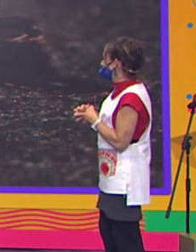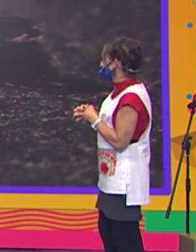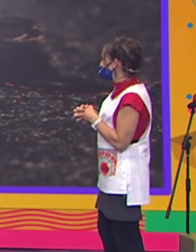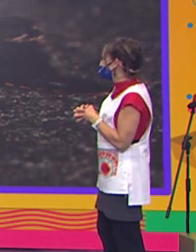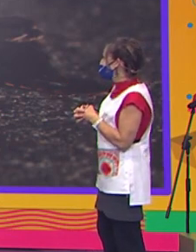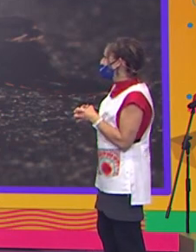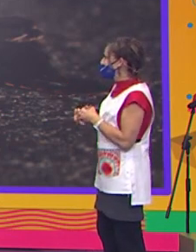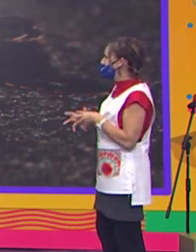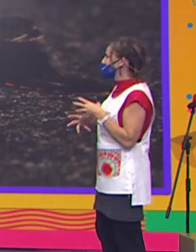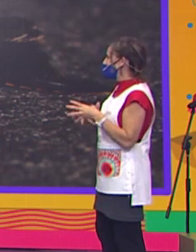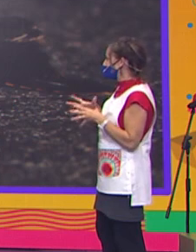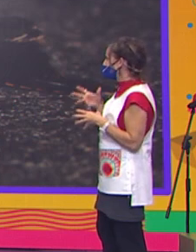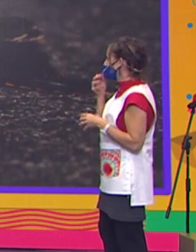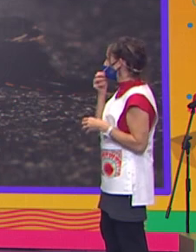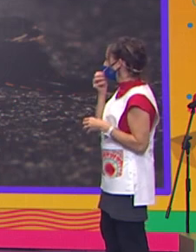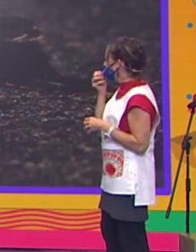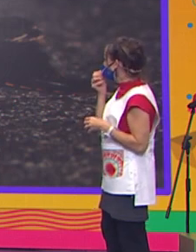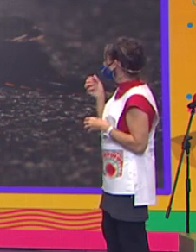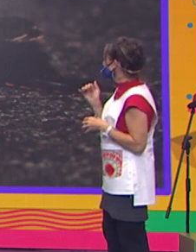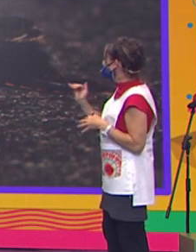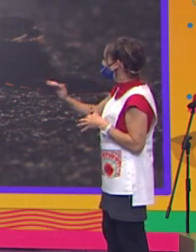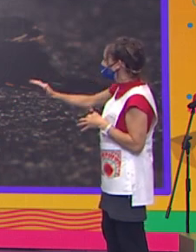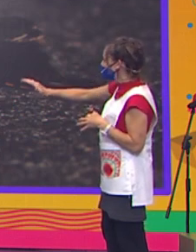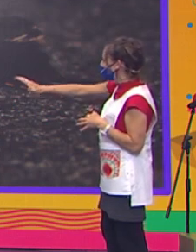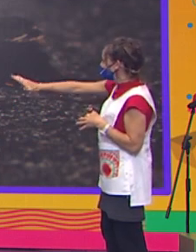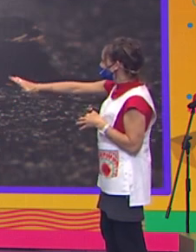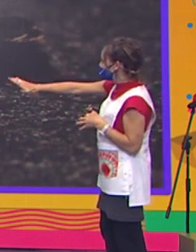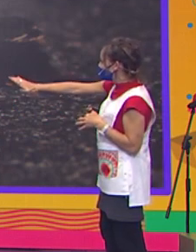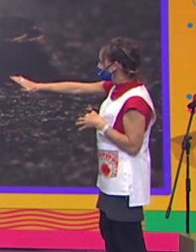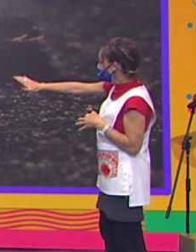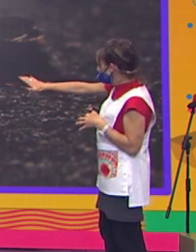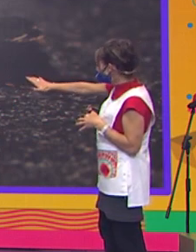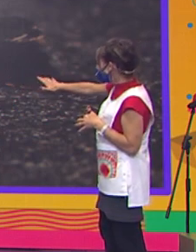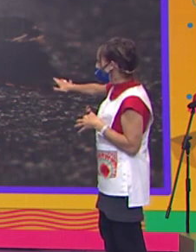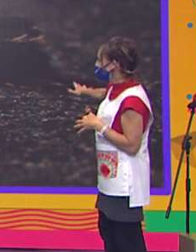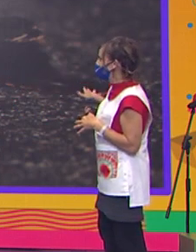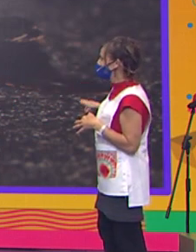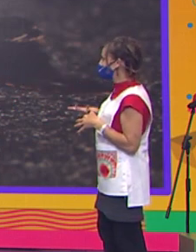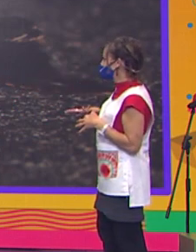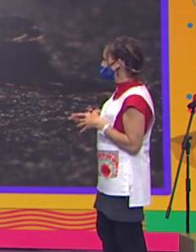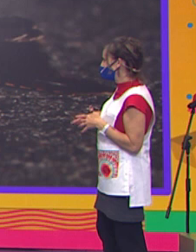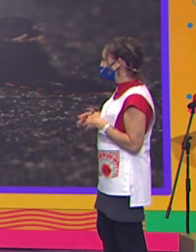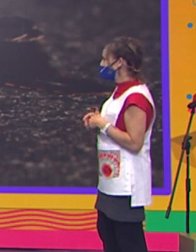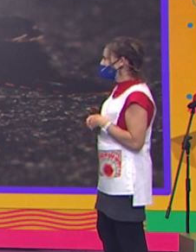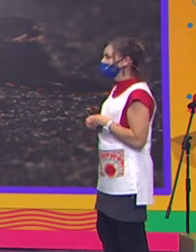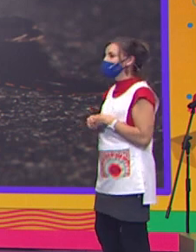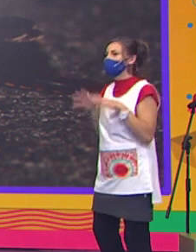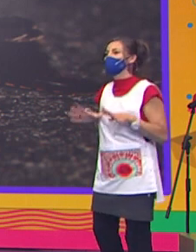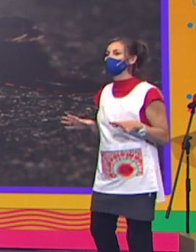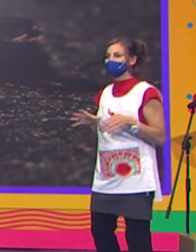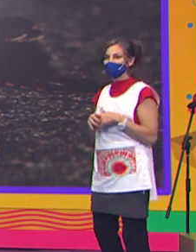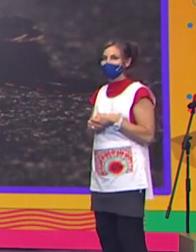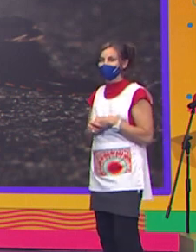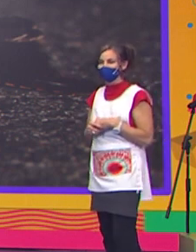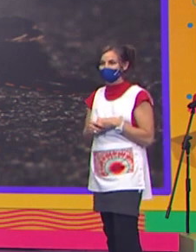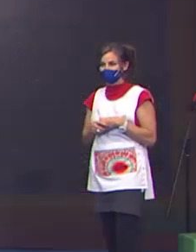ser devoradas. Estamos viendo entonces, un maravilloso chotacabras. Acá estamos viendo una, fíjense cómo se parece mucho al lugar donde está reposando. Sí. Entonces puede